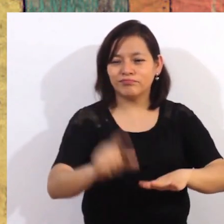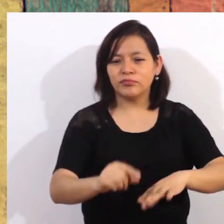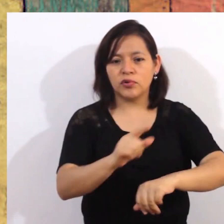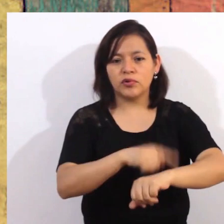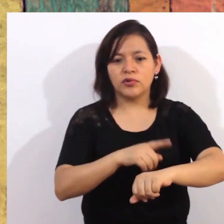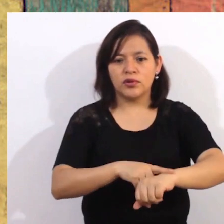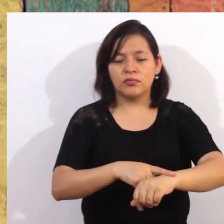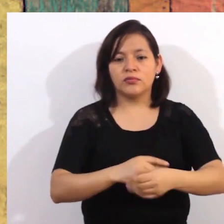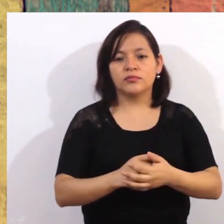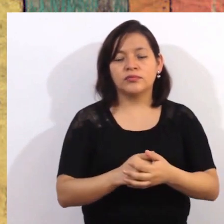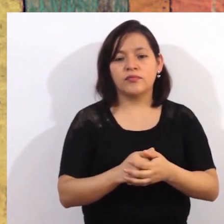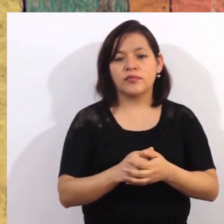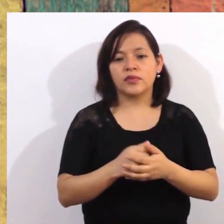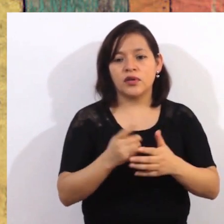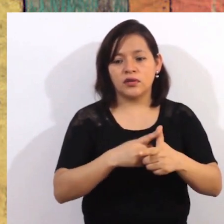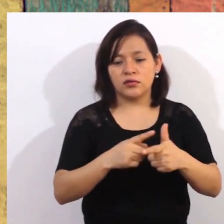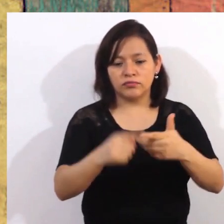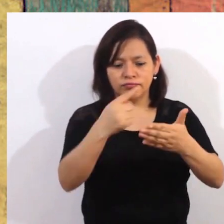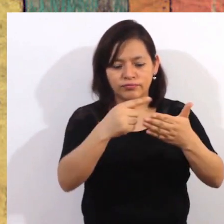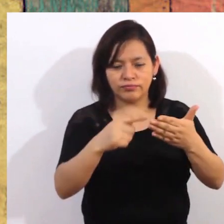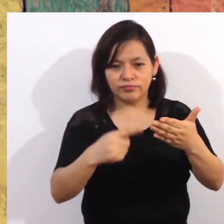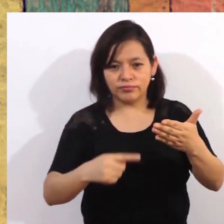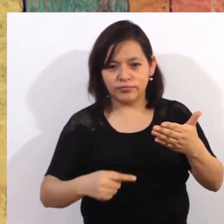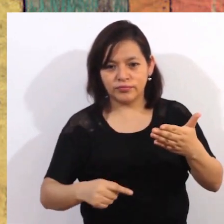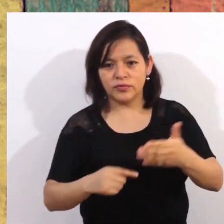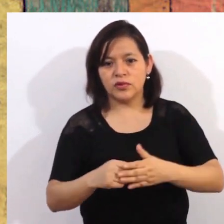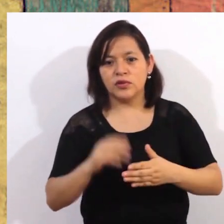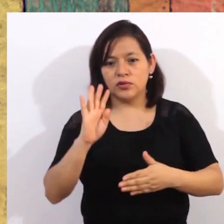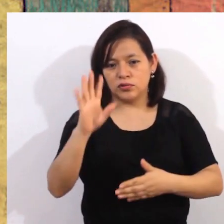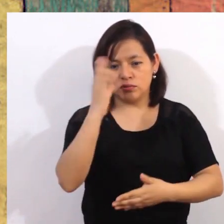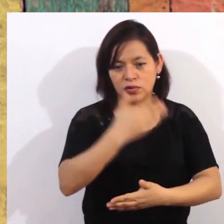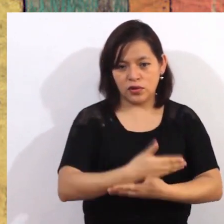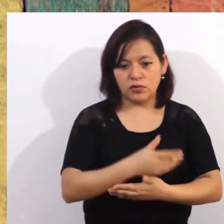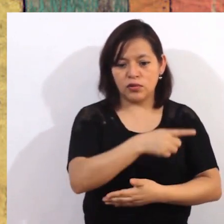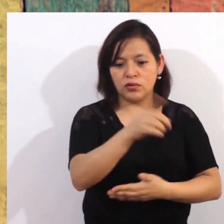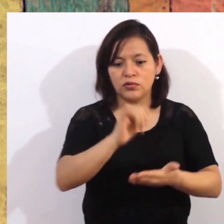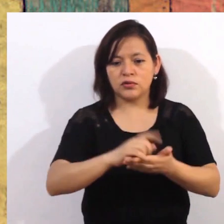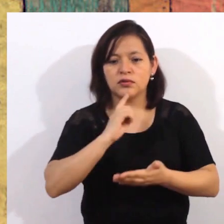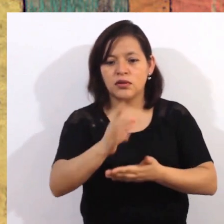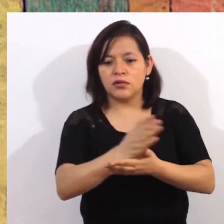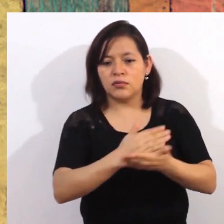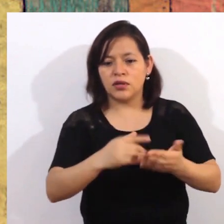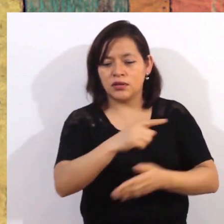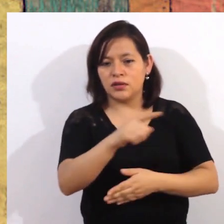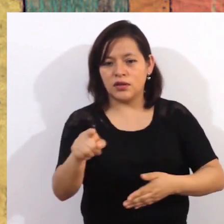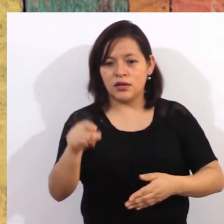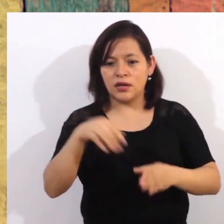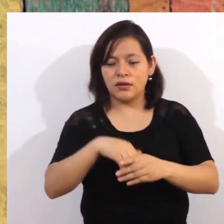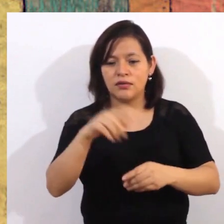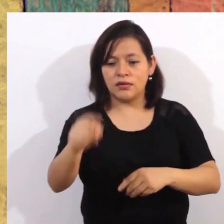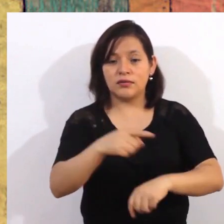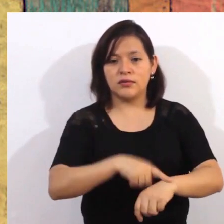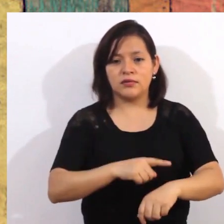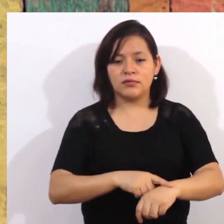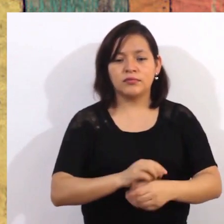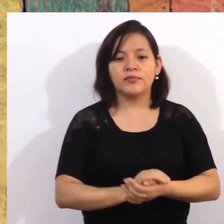será entregada ella y los que habían traído, asimismo su hijo y los que estaban de parte de ella en aquel tiempo. Aquí